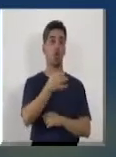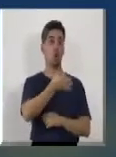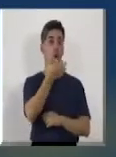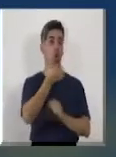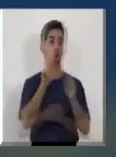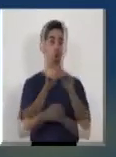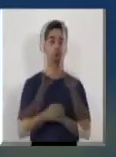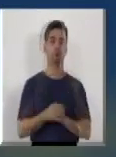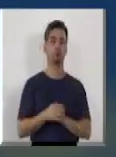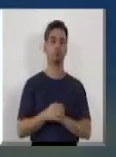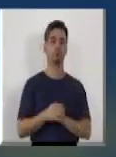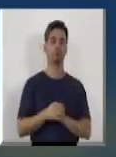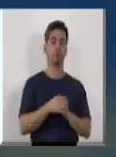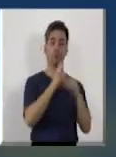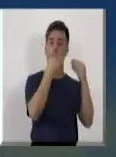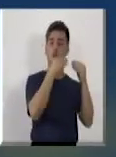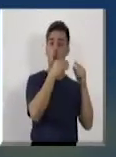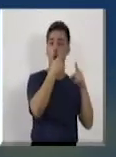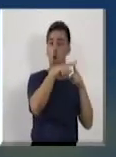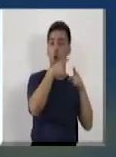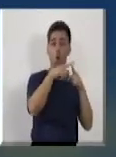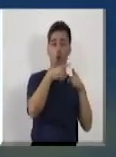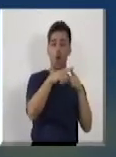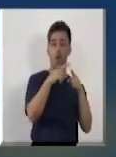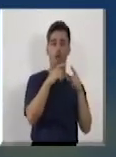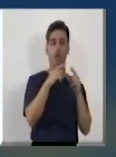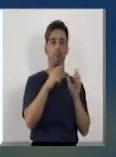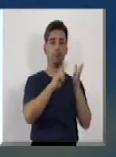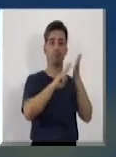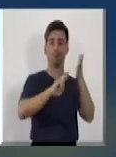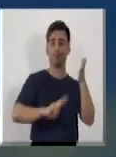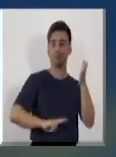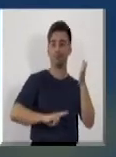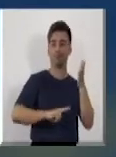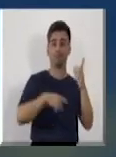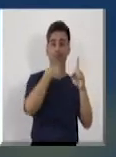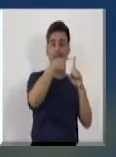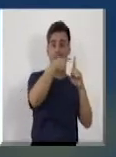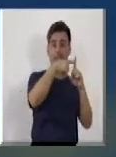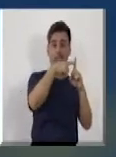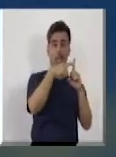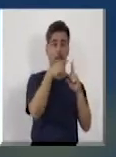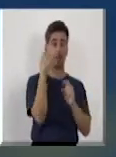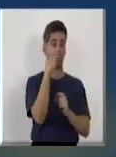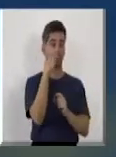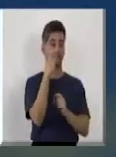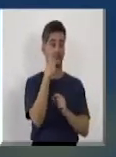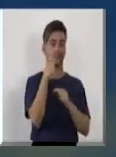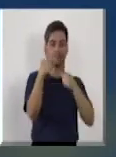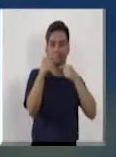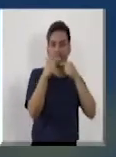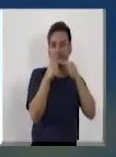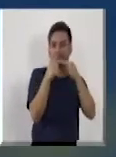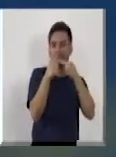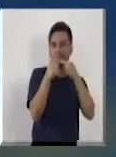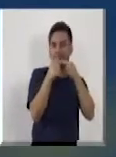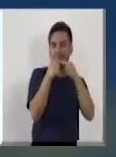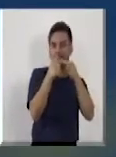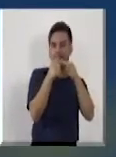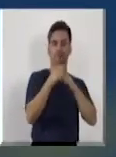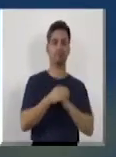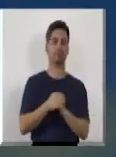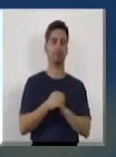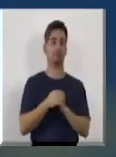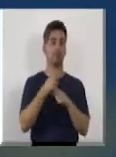interacciones eléctricas. Cuerpos electrizados con carga de diferentes naturalezas se atraen y cuerpos electrizados con carga